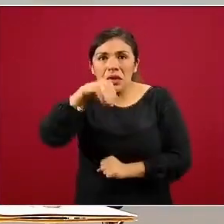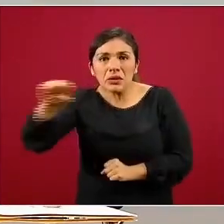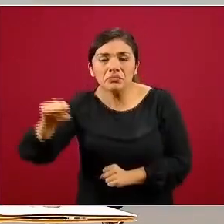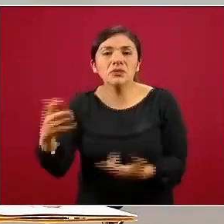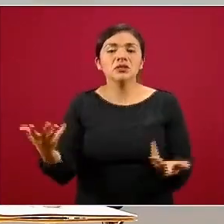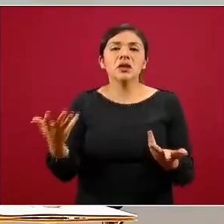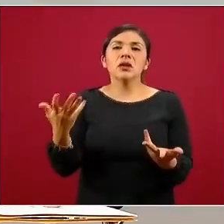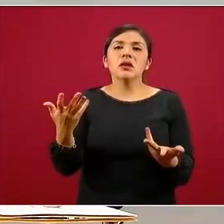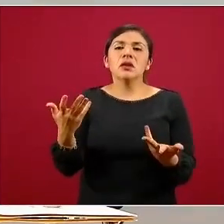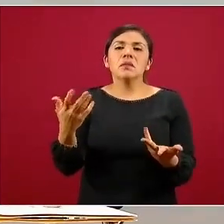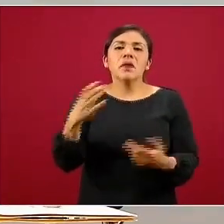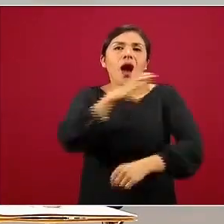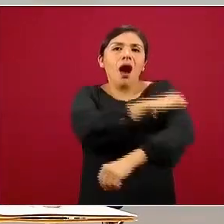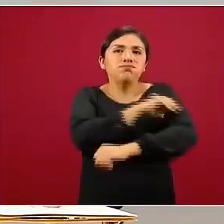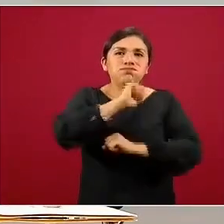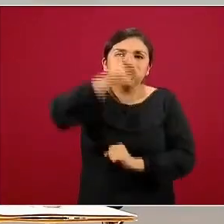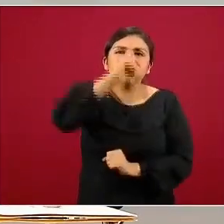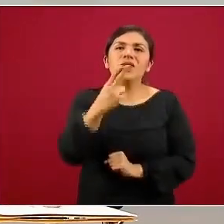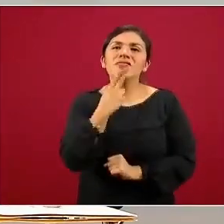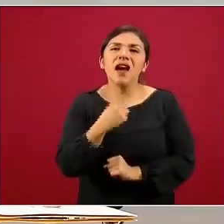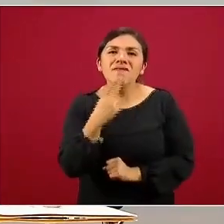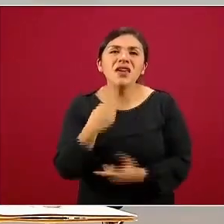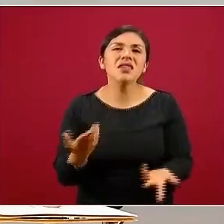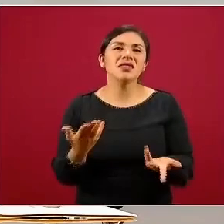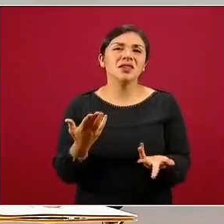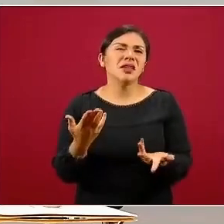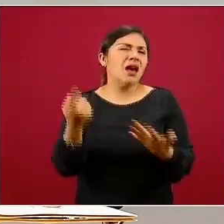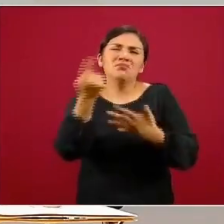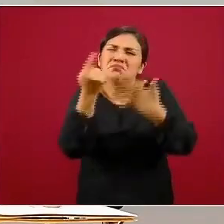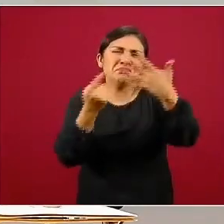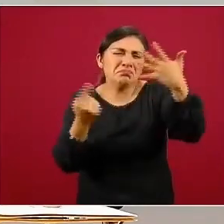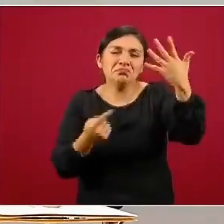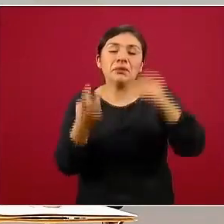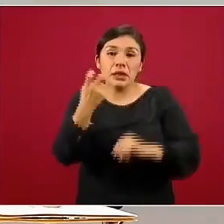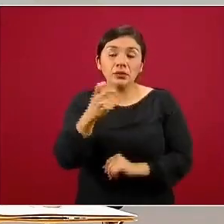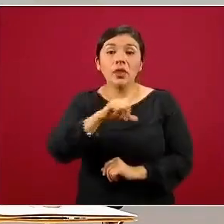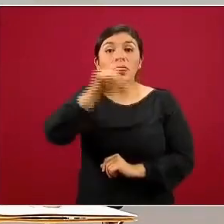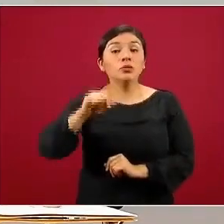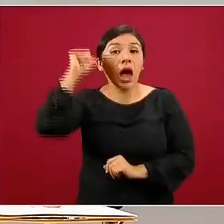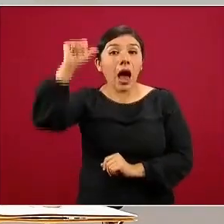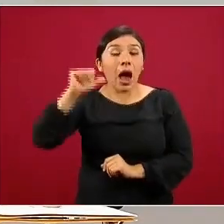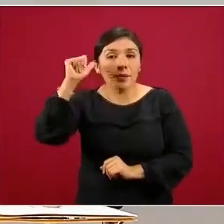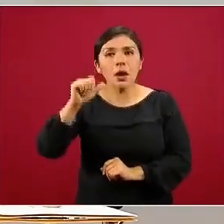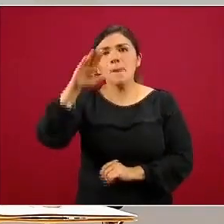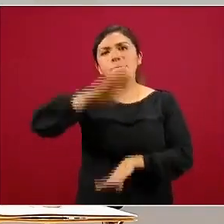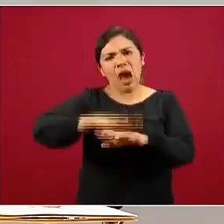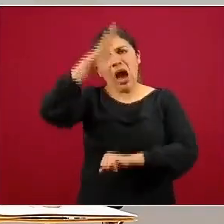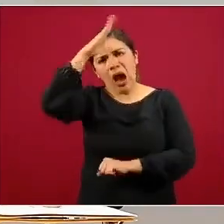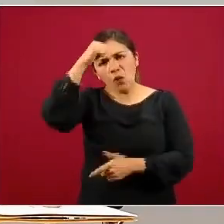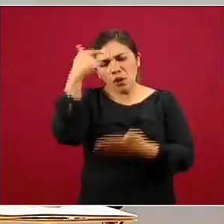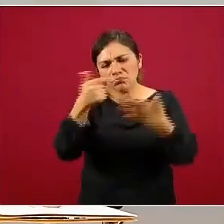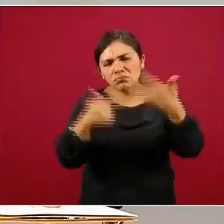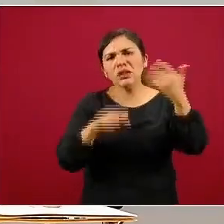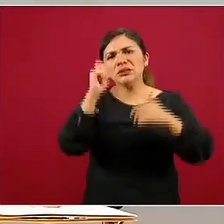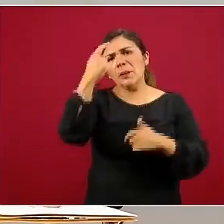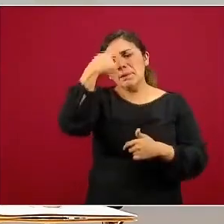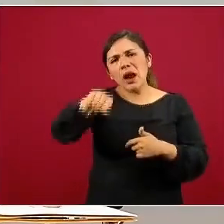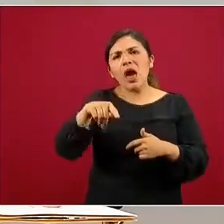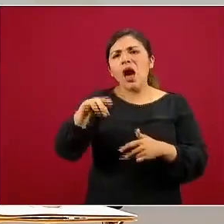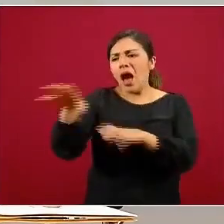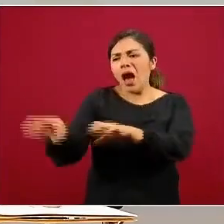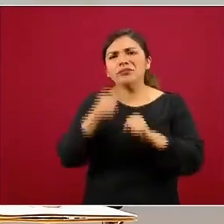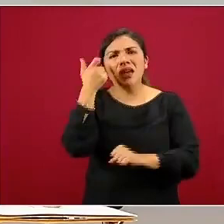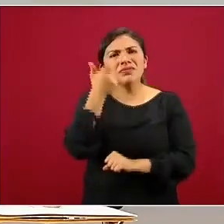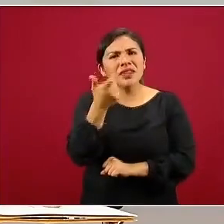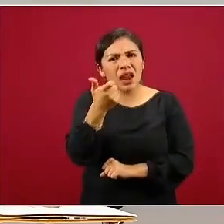Social, hipertensos, diabéticos y demás. Después, en abril, una serie de acuerdos que tenían que ver con retribuciones